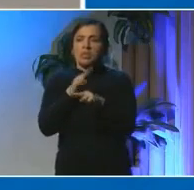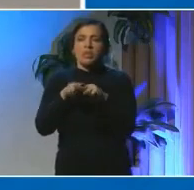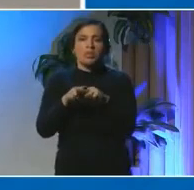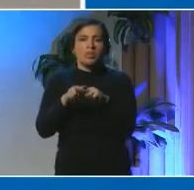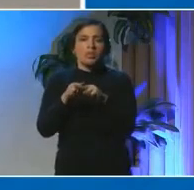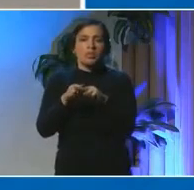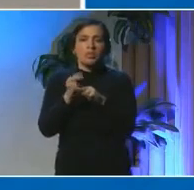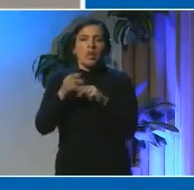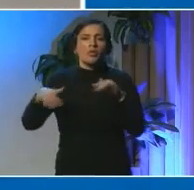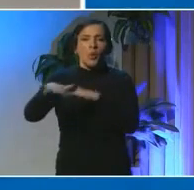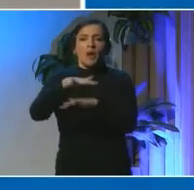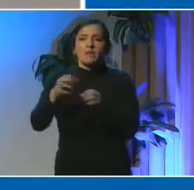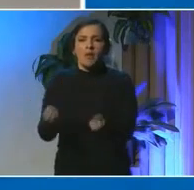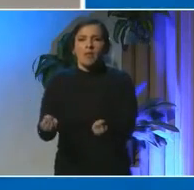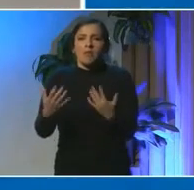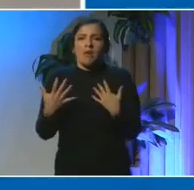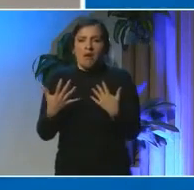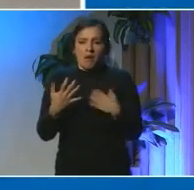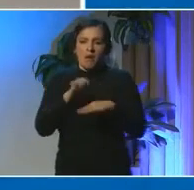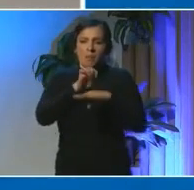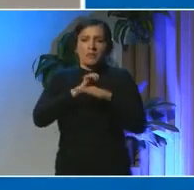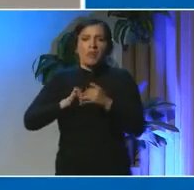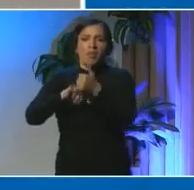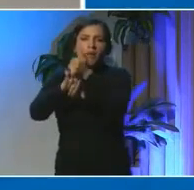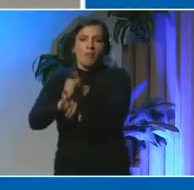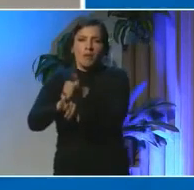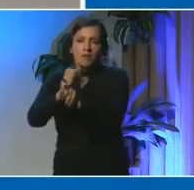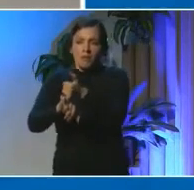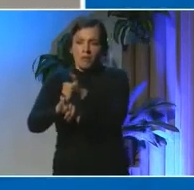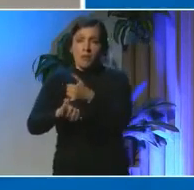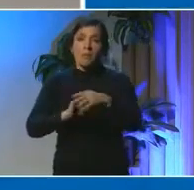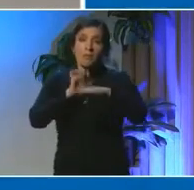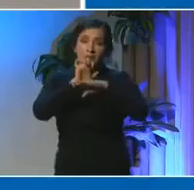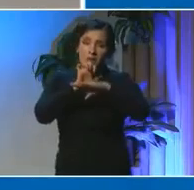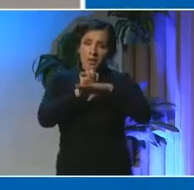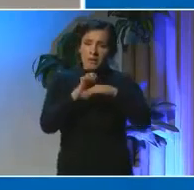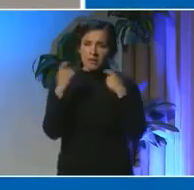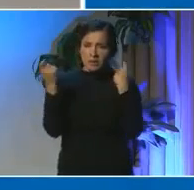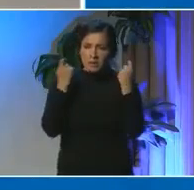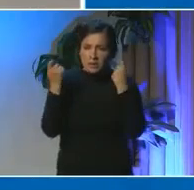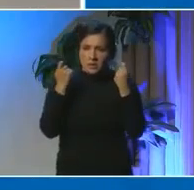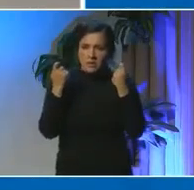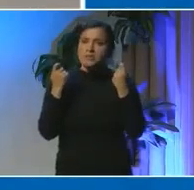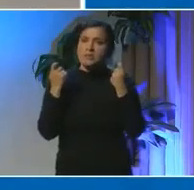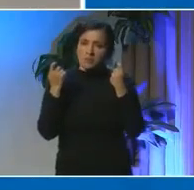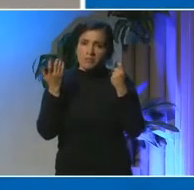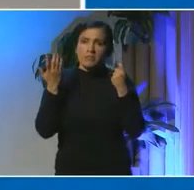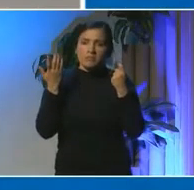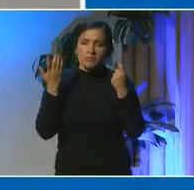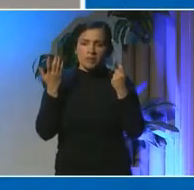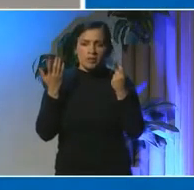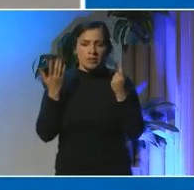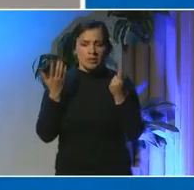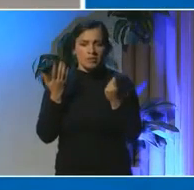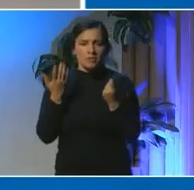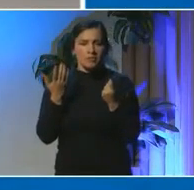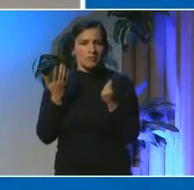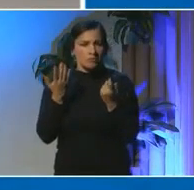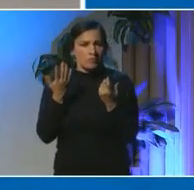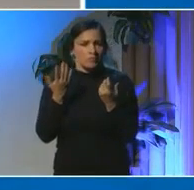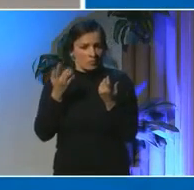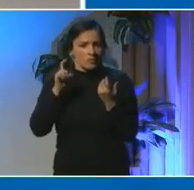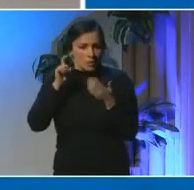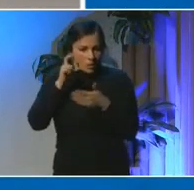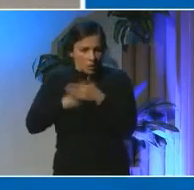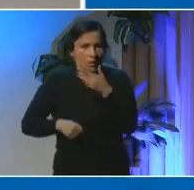agua y ver como bavaria finalmente está volcándose a efectivamente abordar ese riesgo existente Y esto es